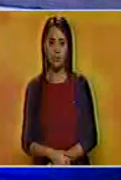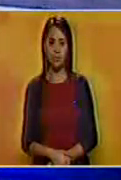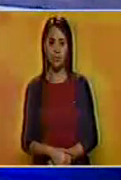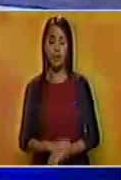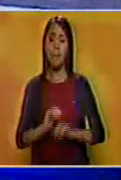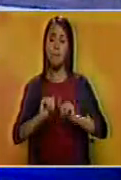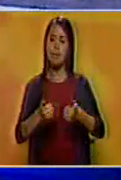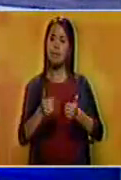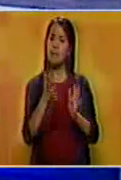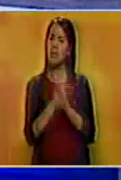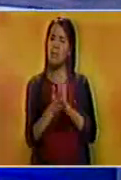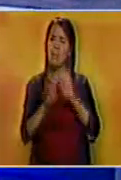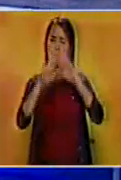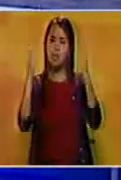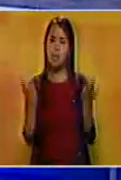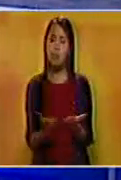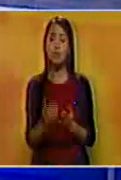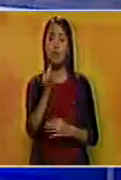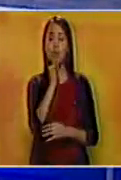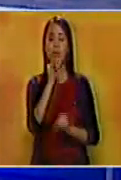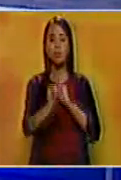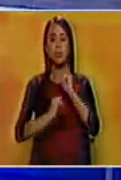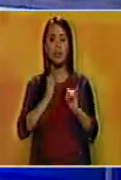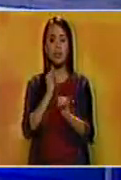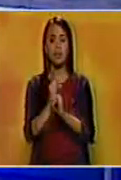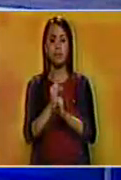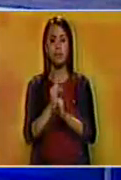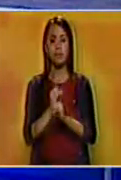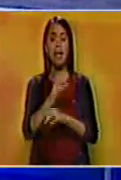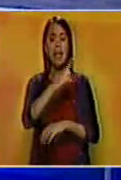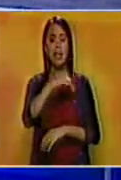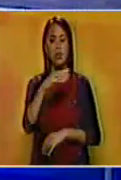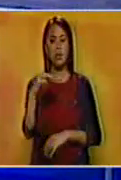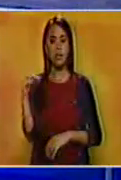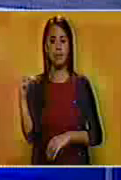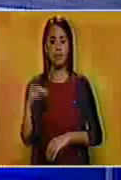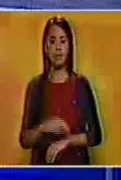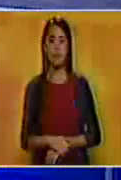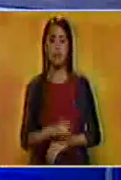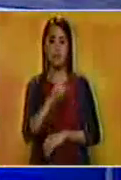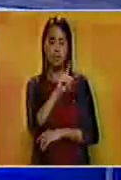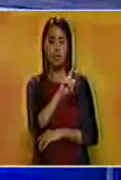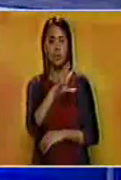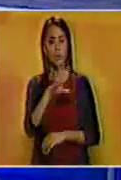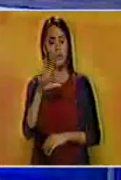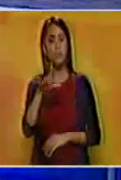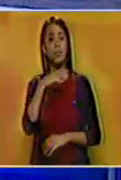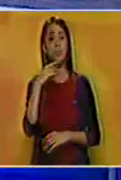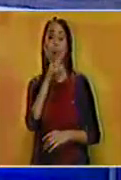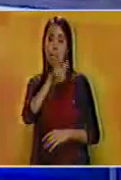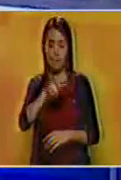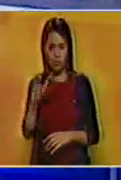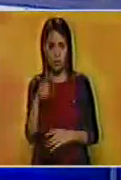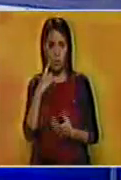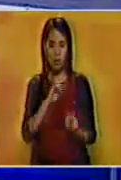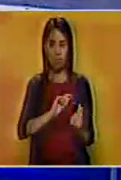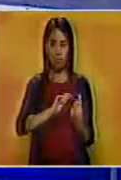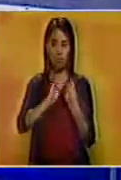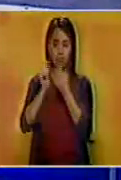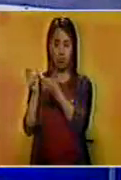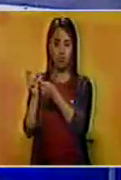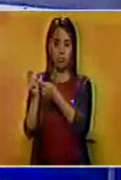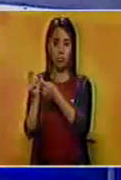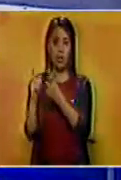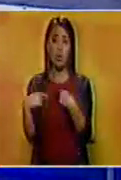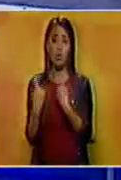Iniciamos nuestro recorrido por lo que pasa en el mundo y lo hacemos en Indonesia. Y es que 155 personas fueron trasladadas tras el naufragio de un